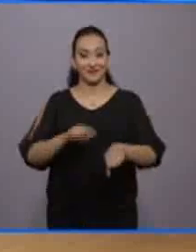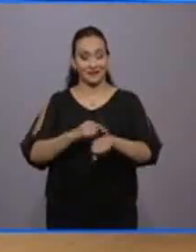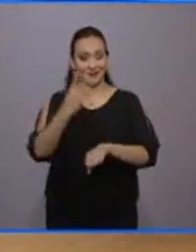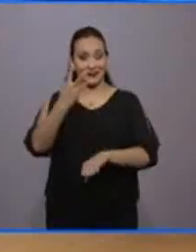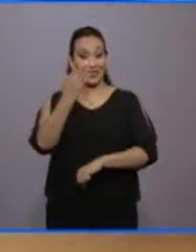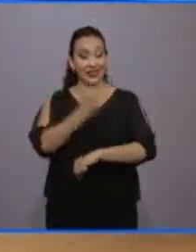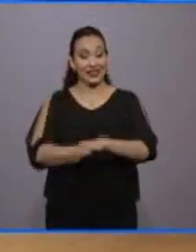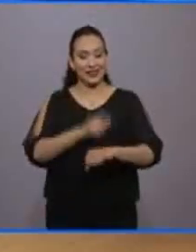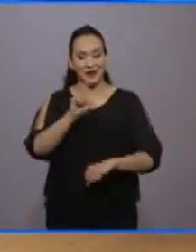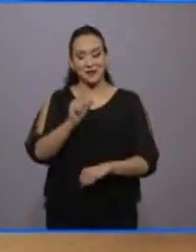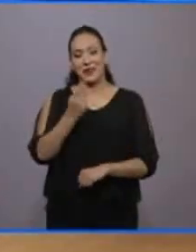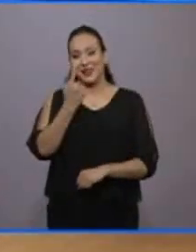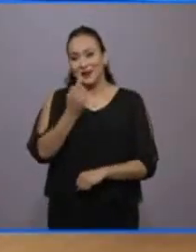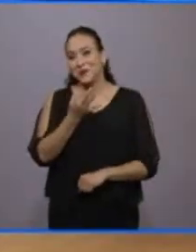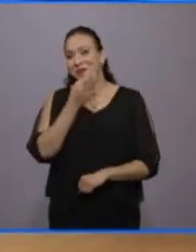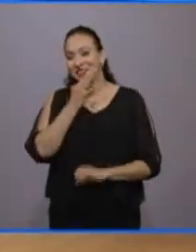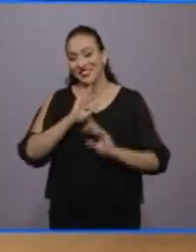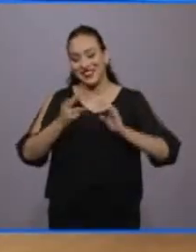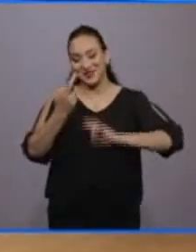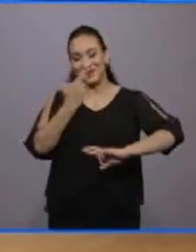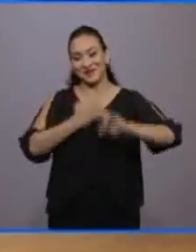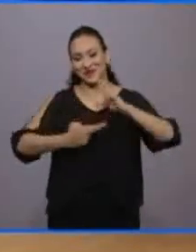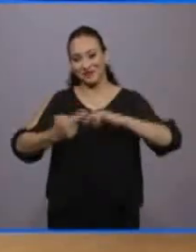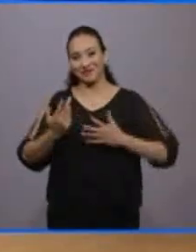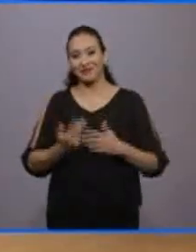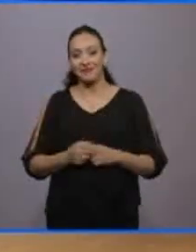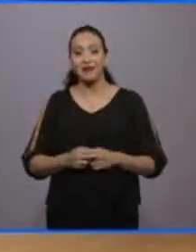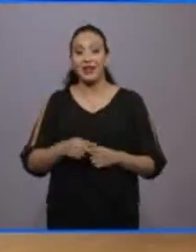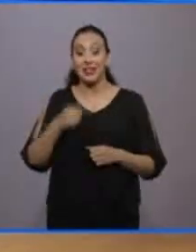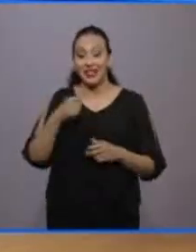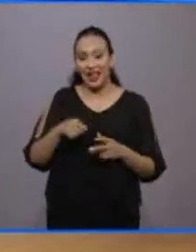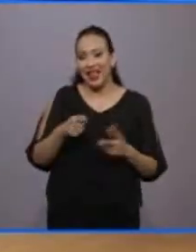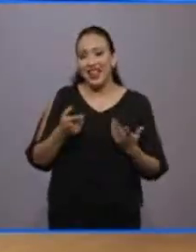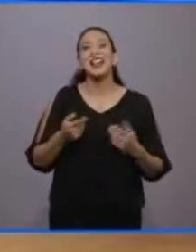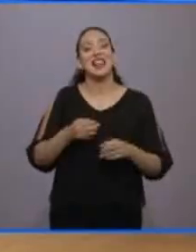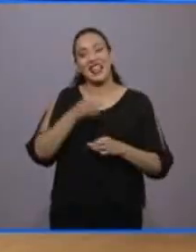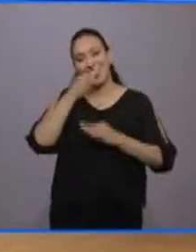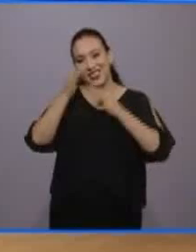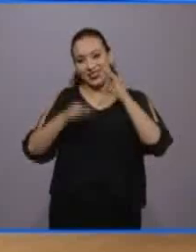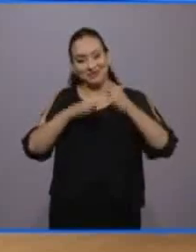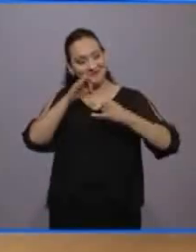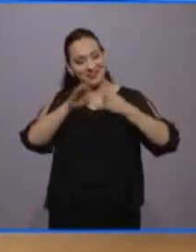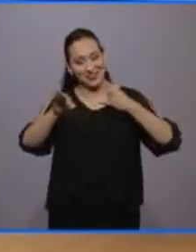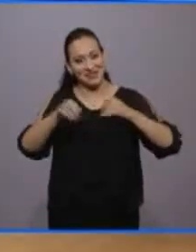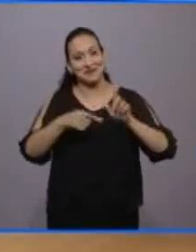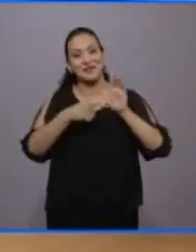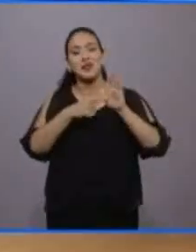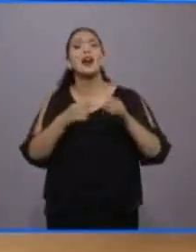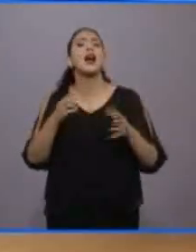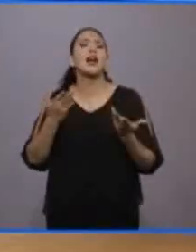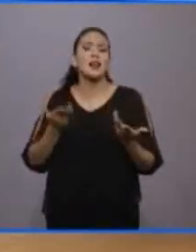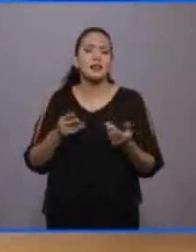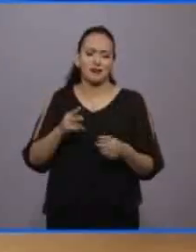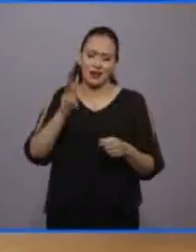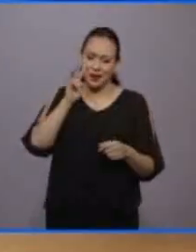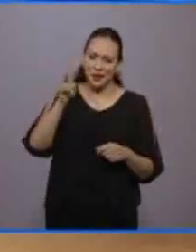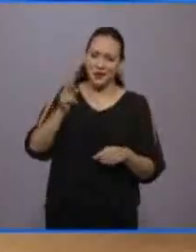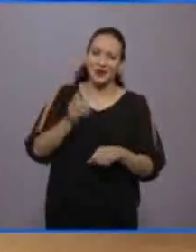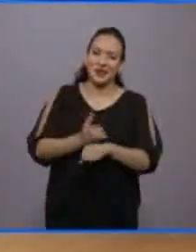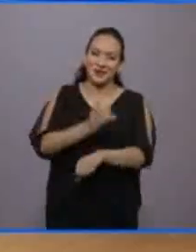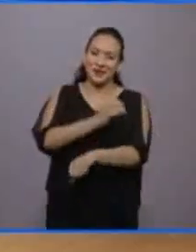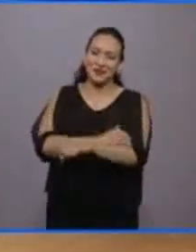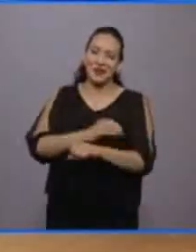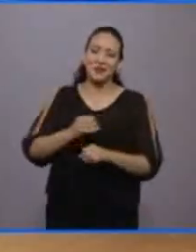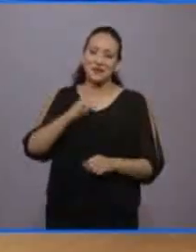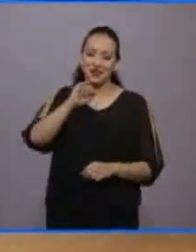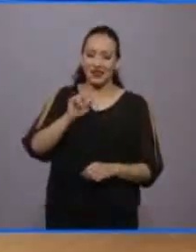con 21 minutos. Ya estamos de regreso e iniciamos esta última parte del espacio informativo enlazándonos con nuestro compañero Juan Carlos